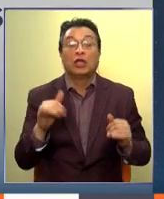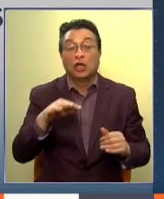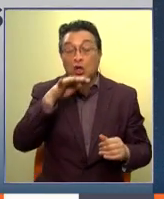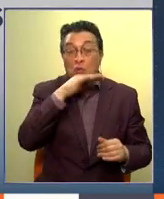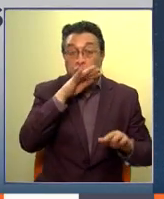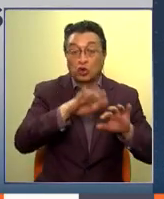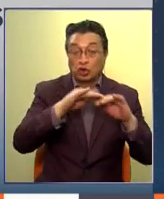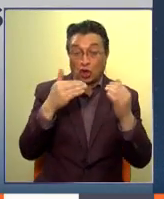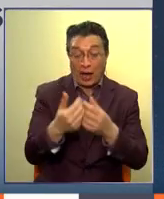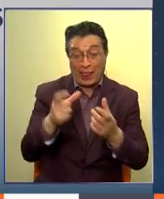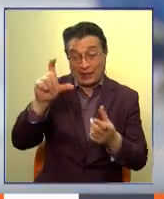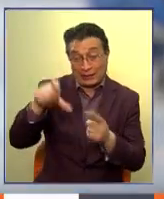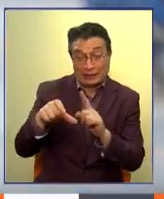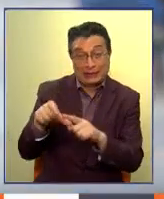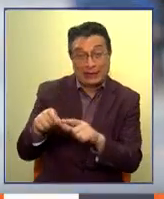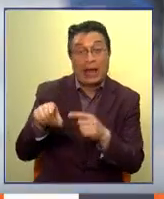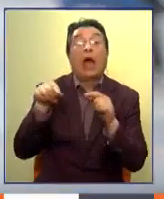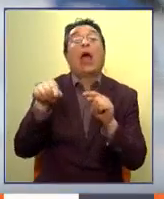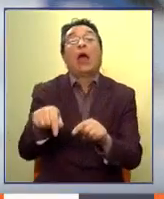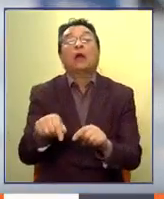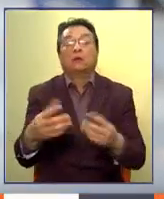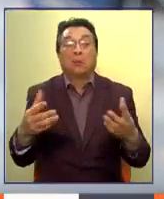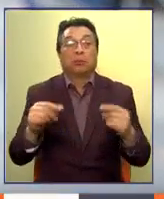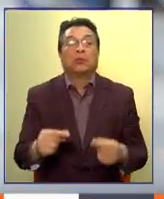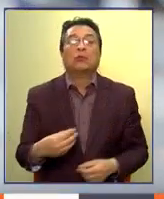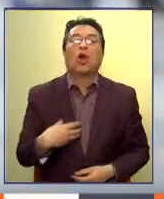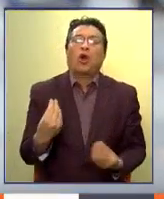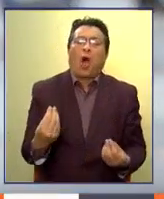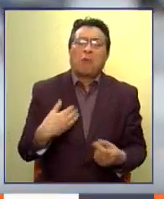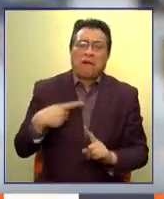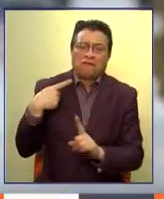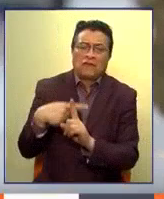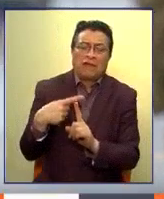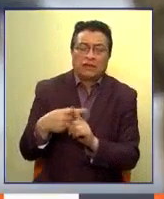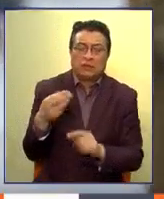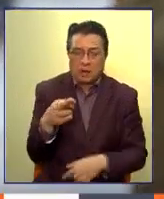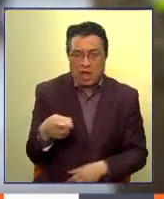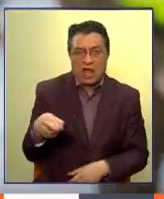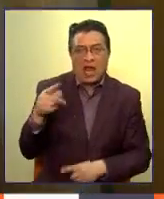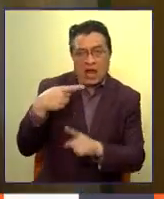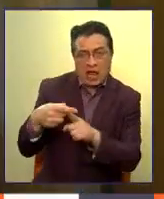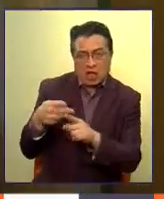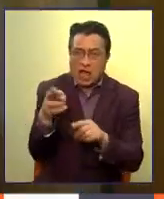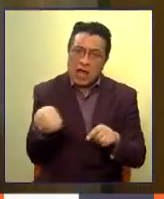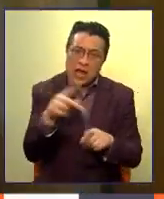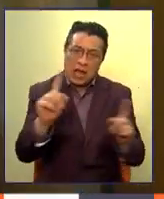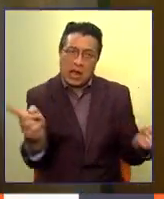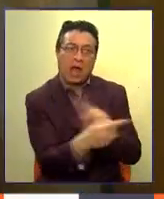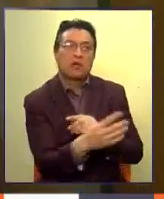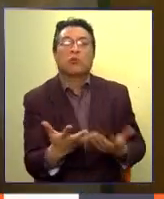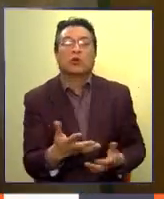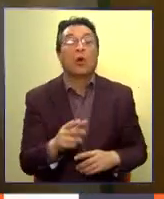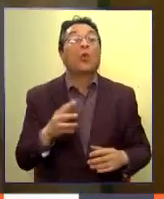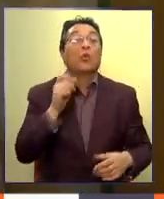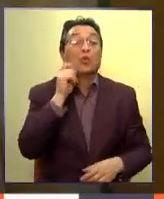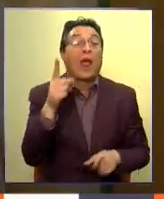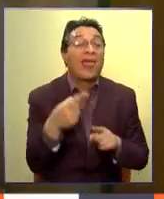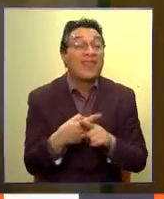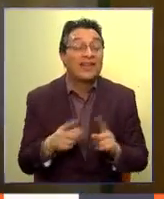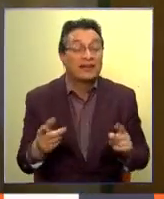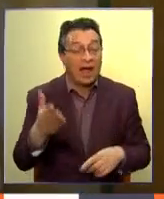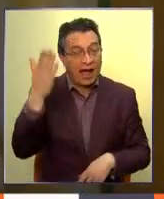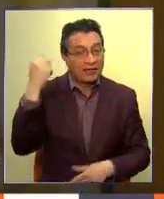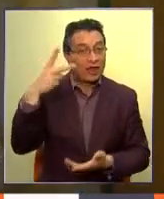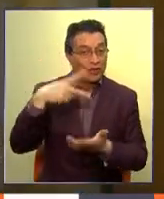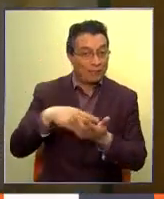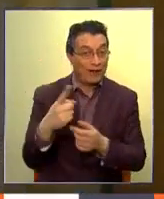total de la tarjeta. ¿Cómo me beneficia refinanciar un crédito? ¿Cuál es la gran diferencia? Que cuando uno lo tomaba el